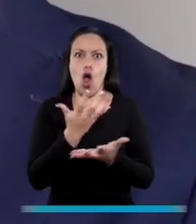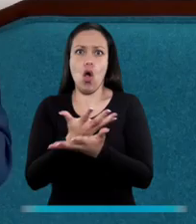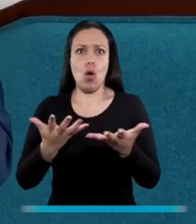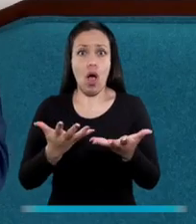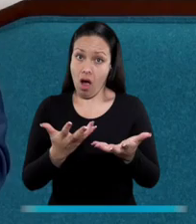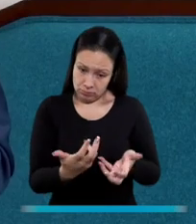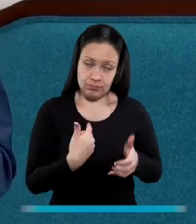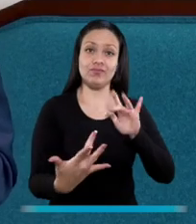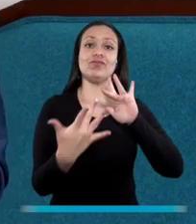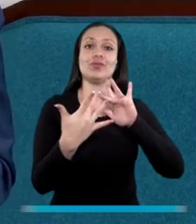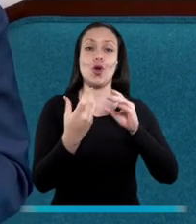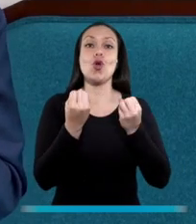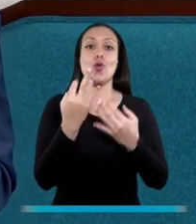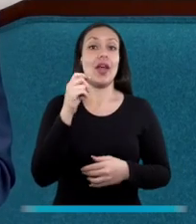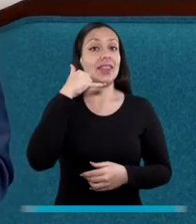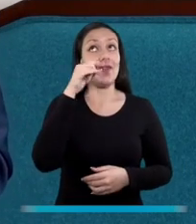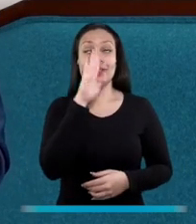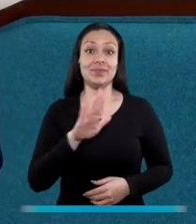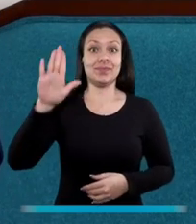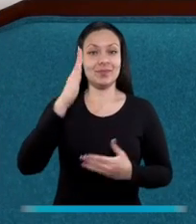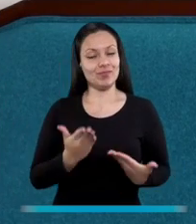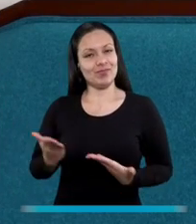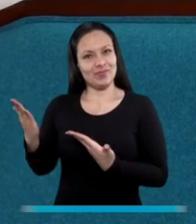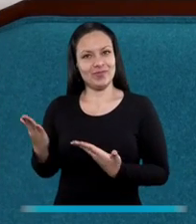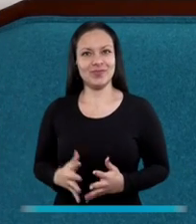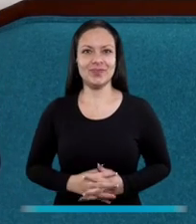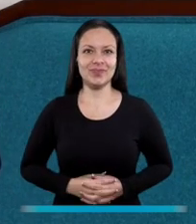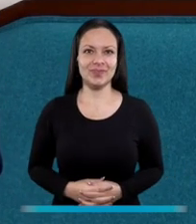la paz, contáctenos en la línea telefónica nacional